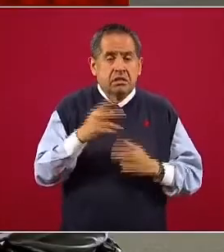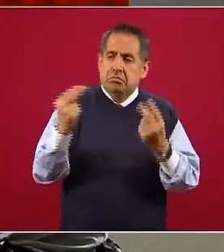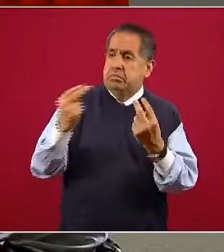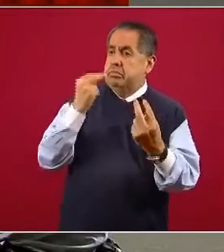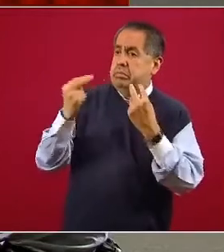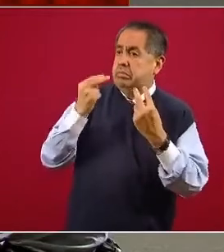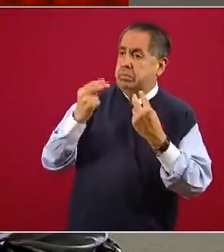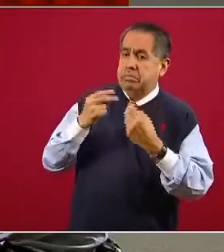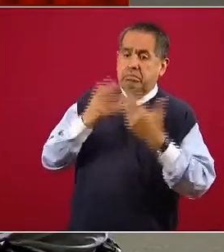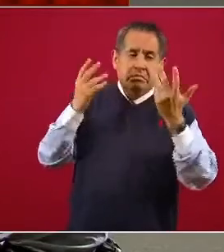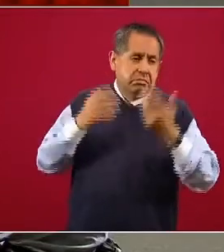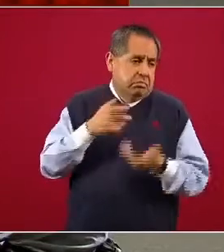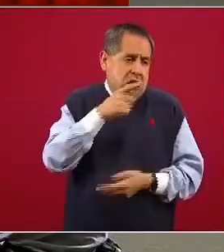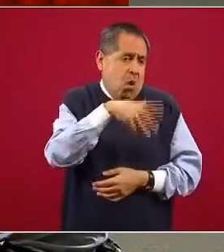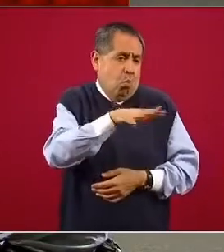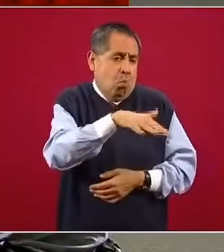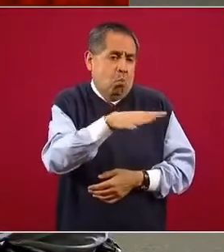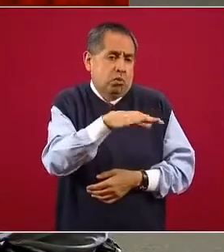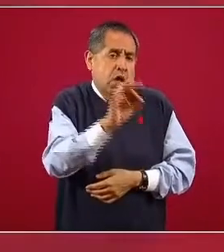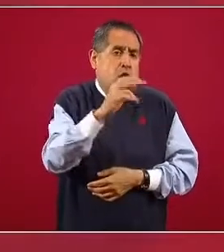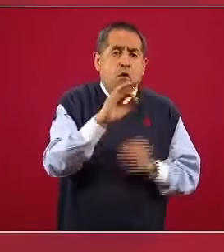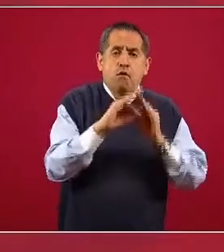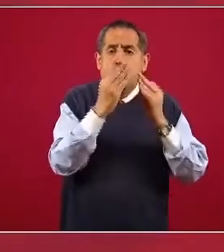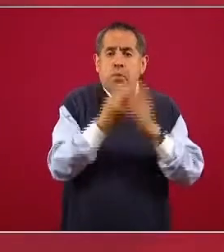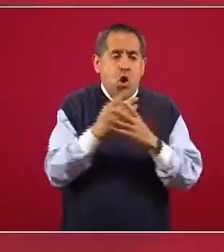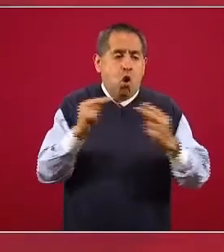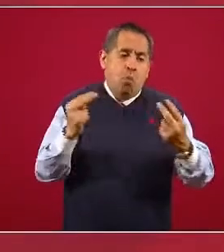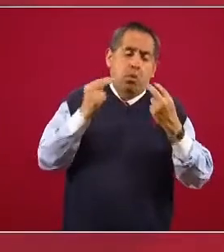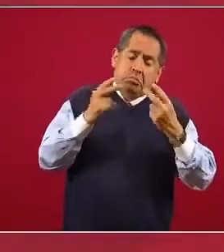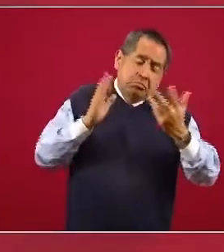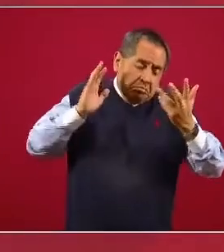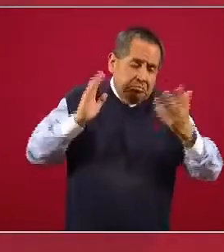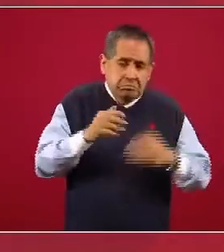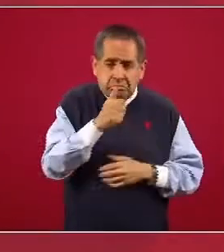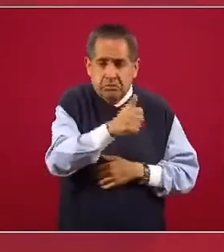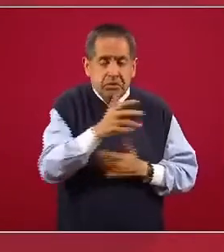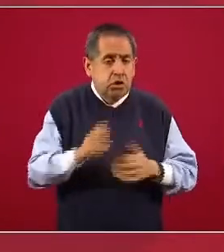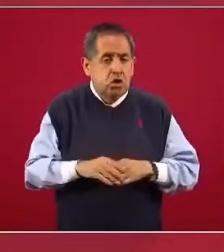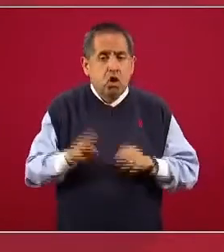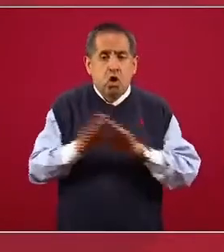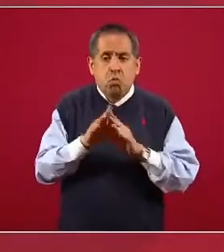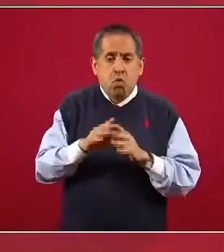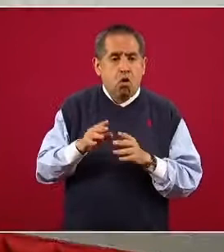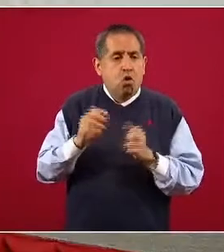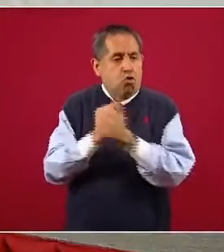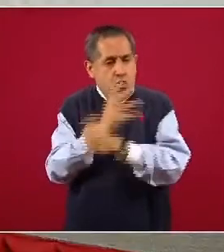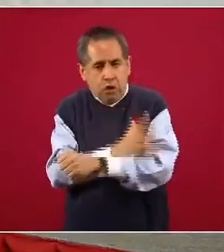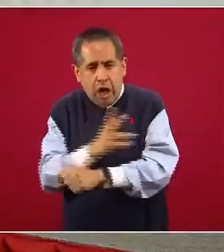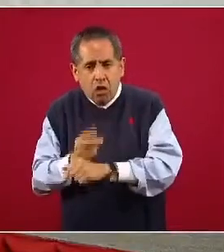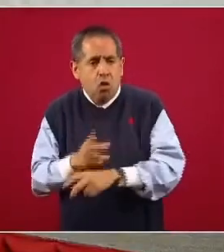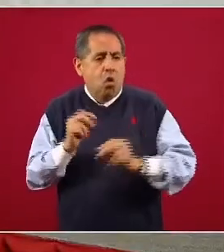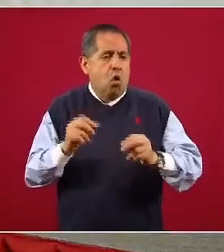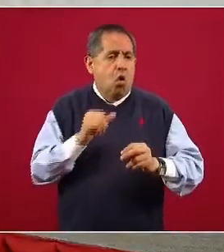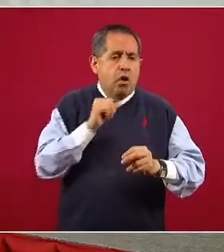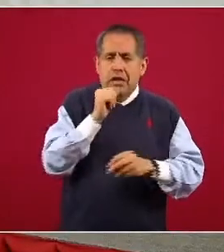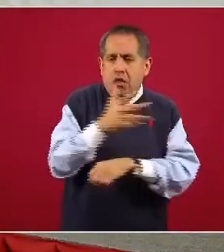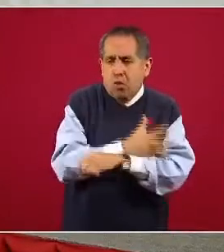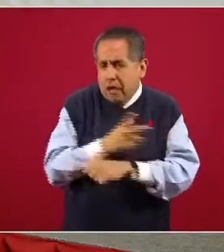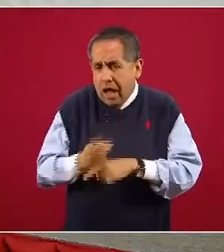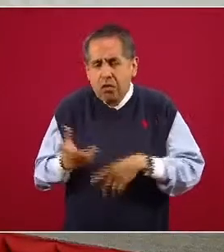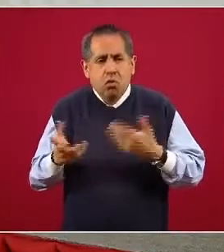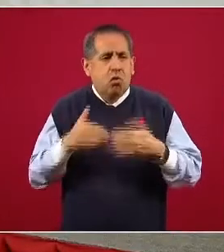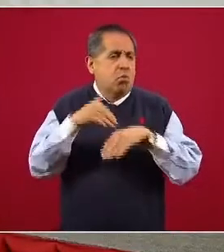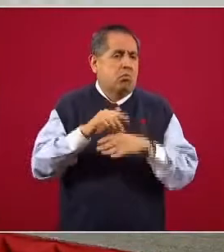visible y pues cada quien buscará el medio de hacerlo, ¿no? Si lo hacen en una forma lícita, si lo hacen dentro del marco de la